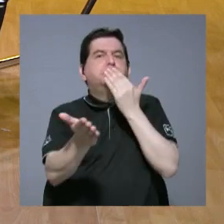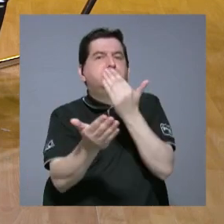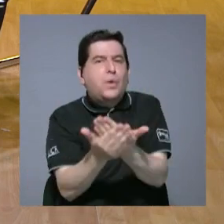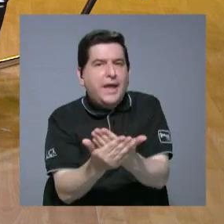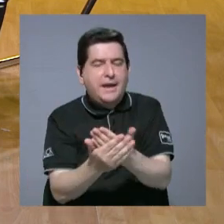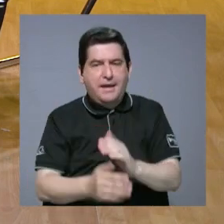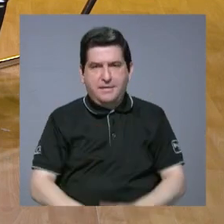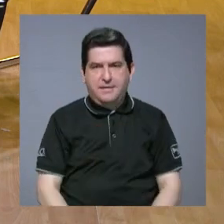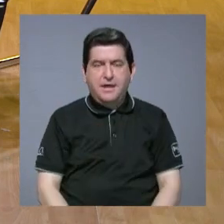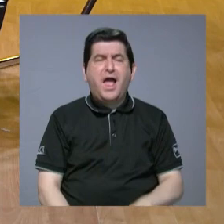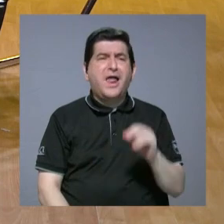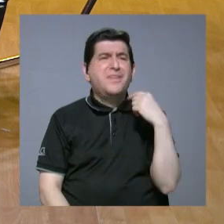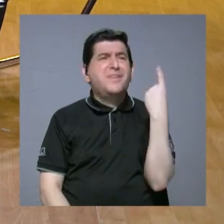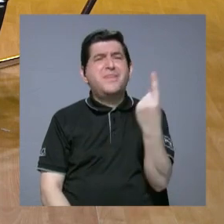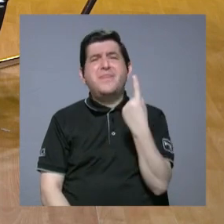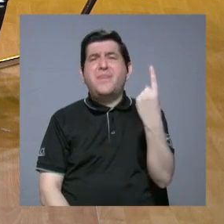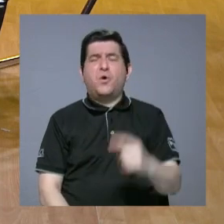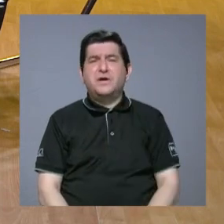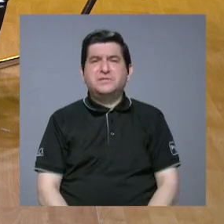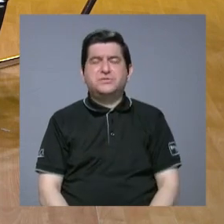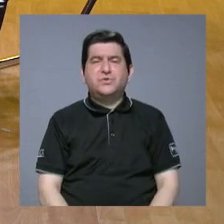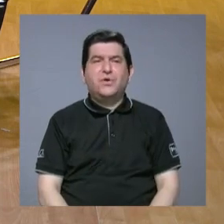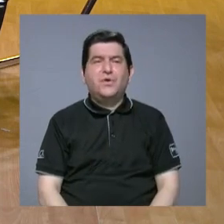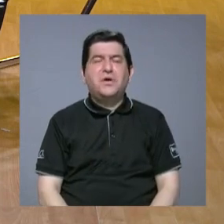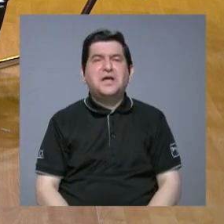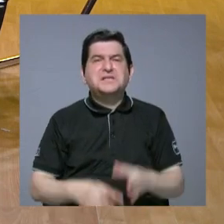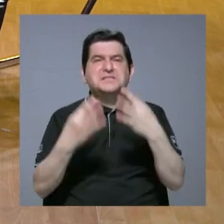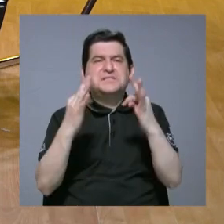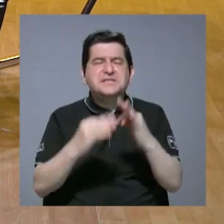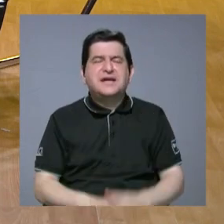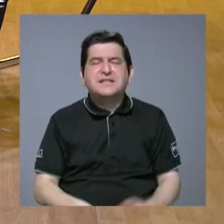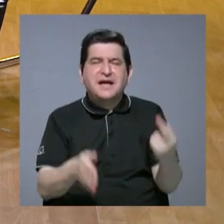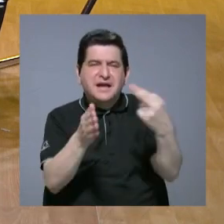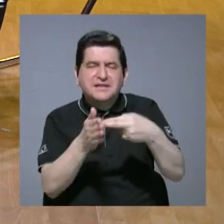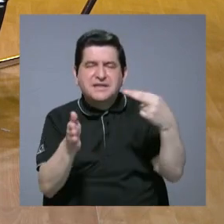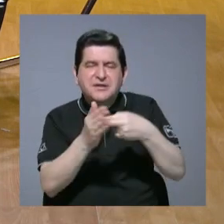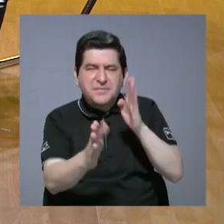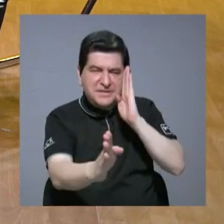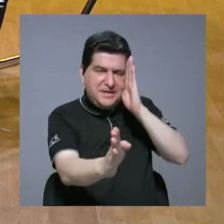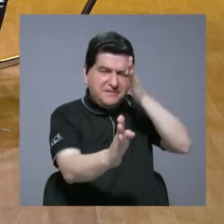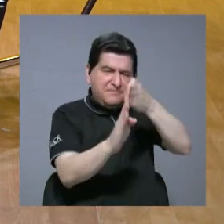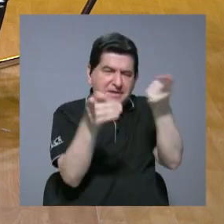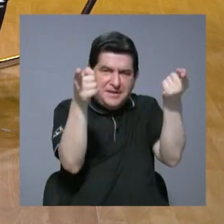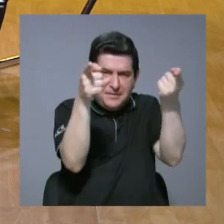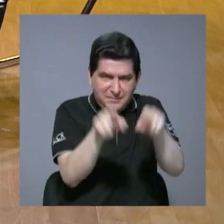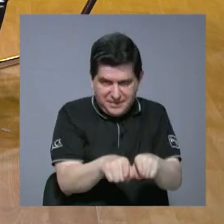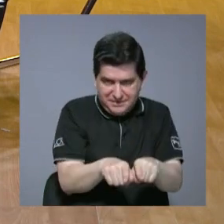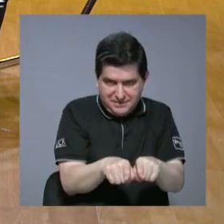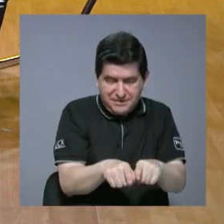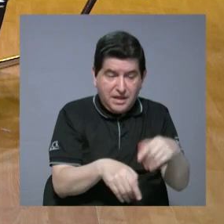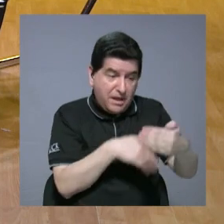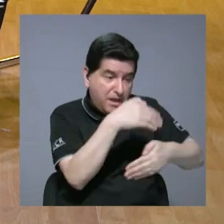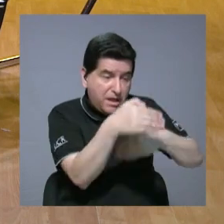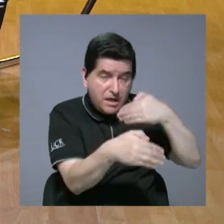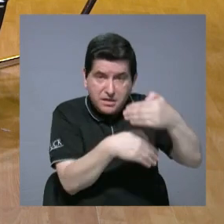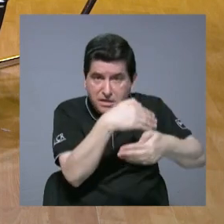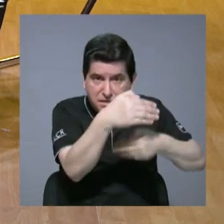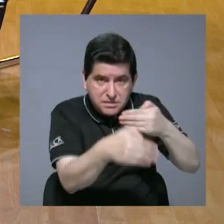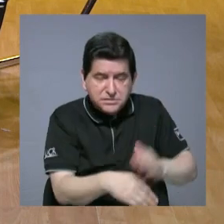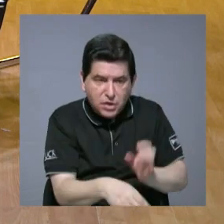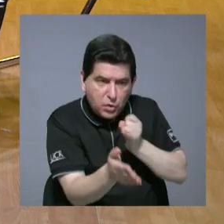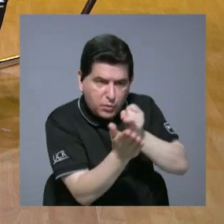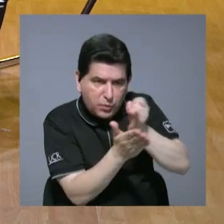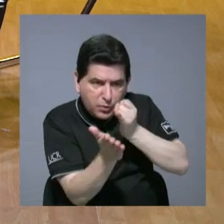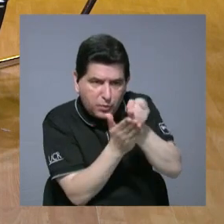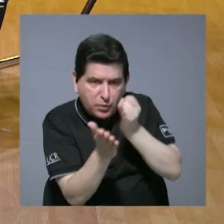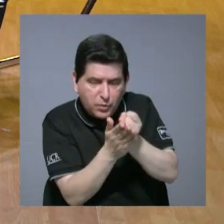porque no solo es una recreación muy fiel de los hechos, del proceso de